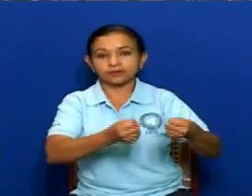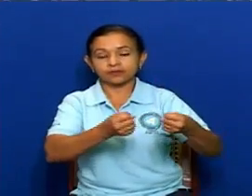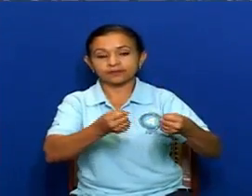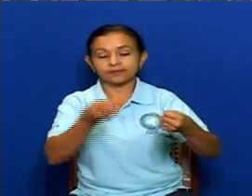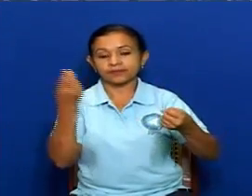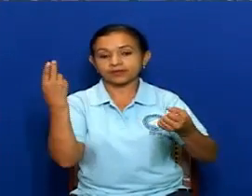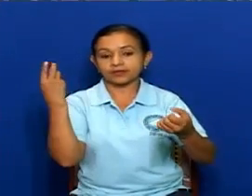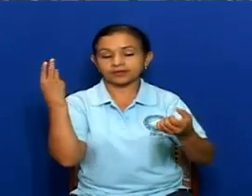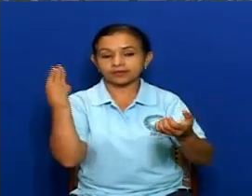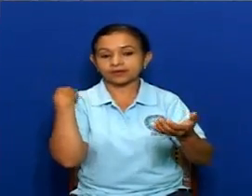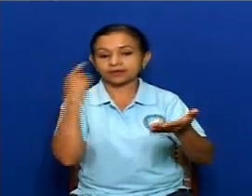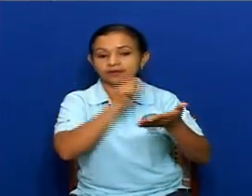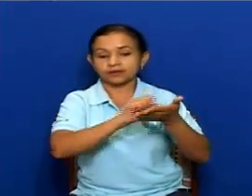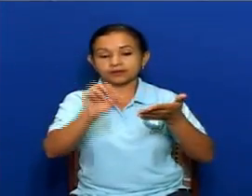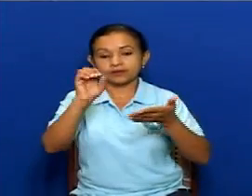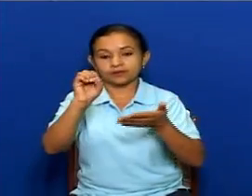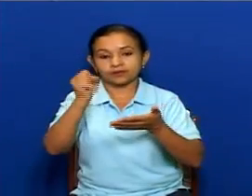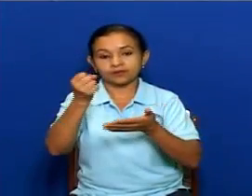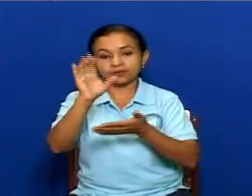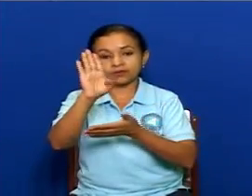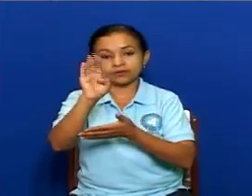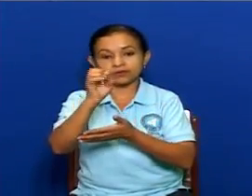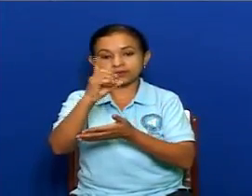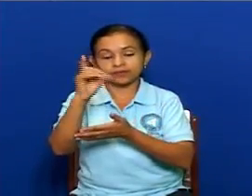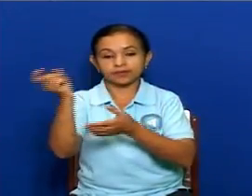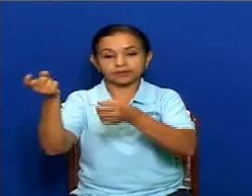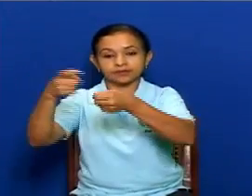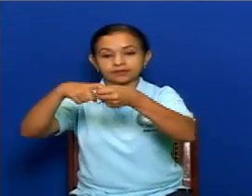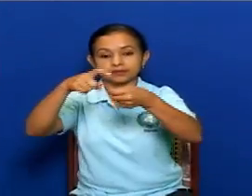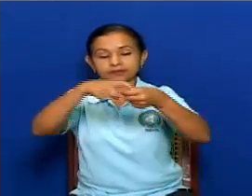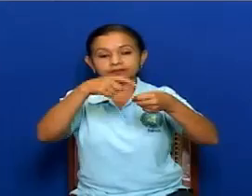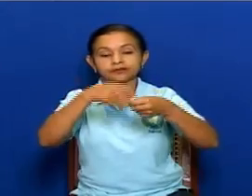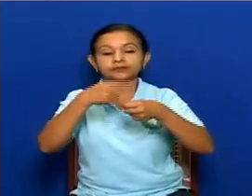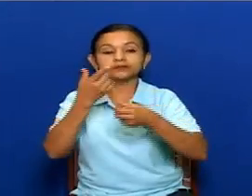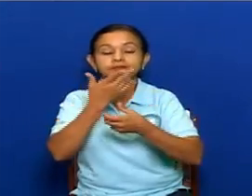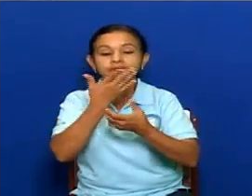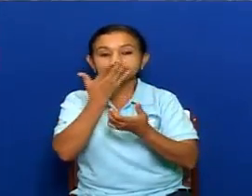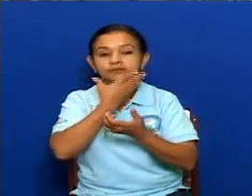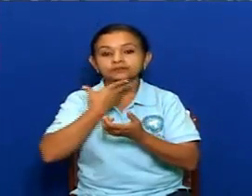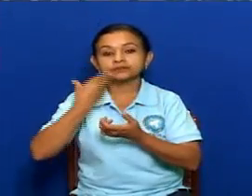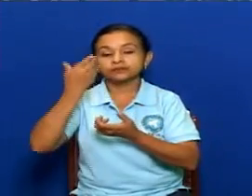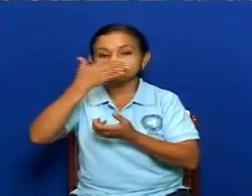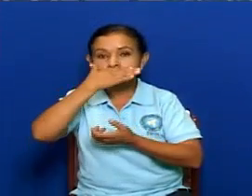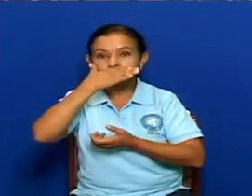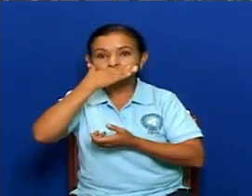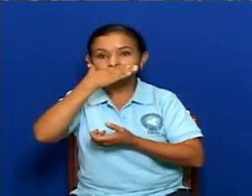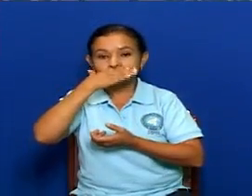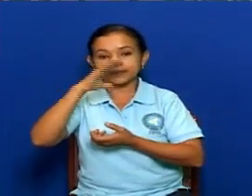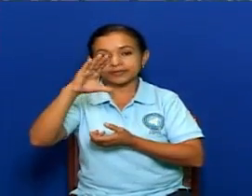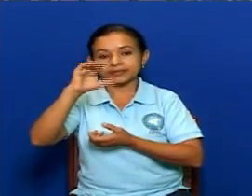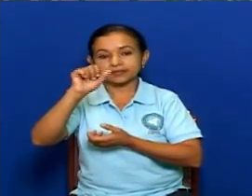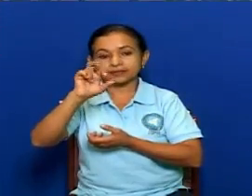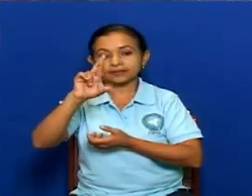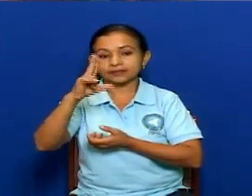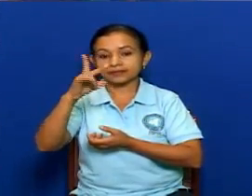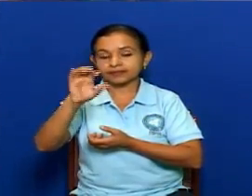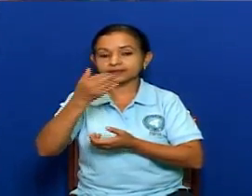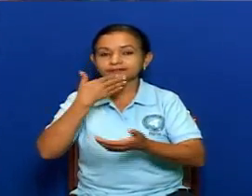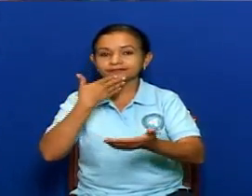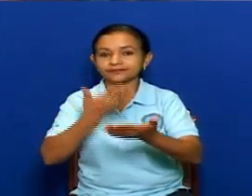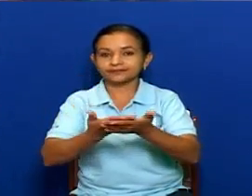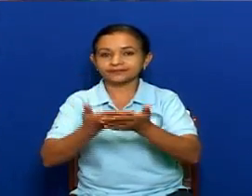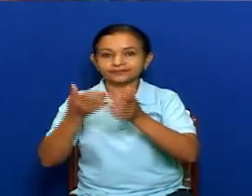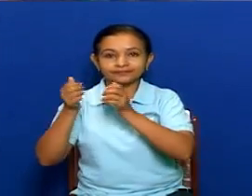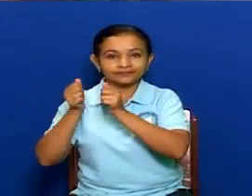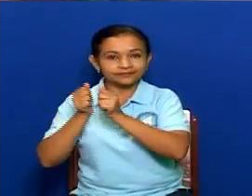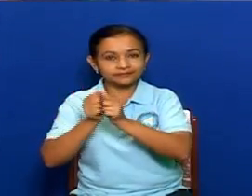máster Osvaldo Reyes, él es coordinador de la Juventud Sandinista Carlos Núñez Telles. Gracias por